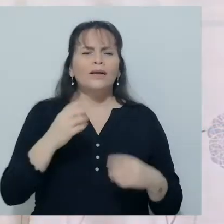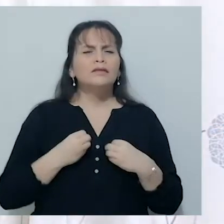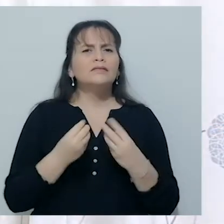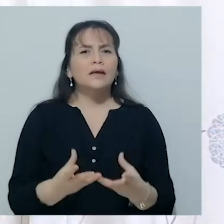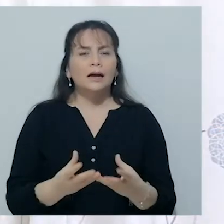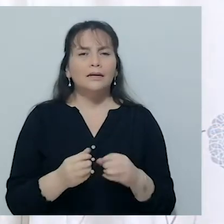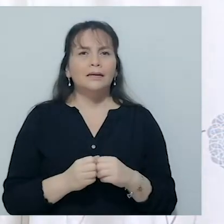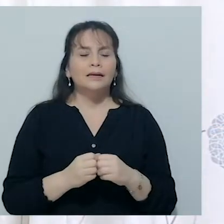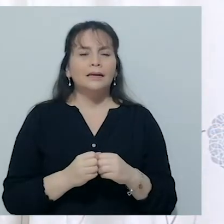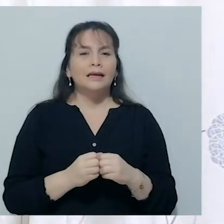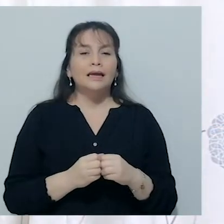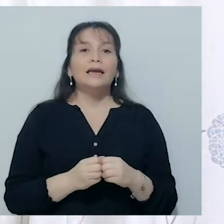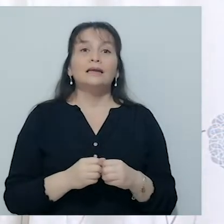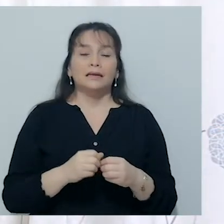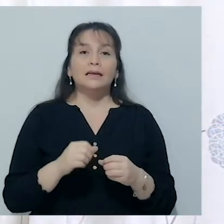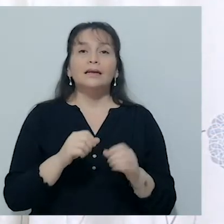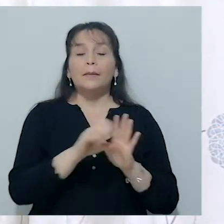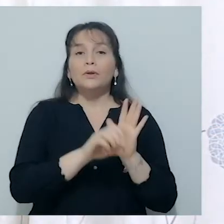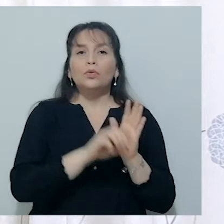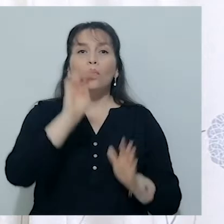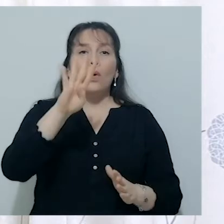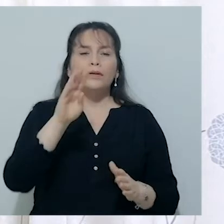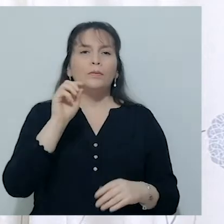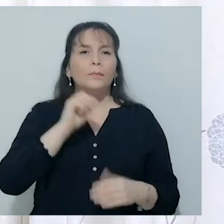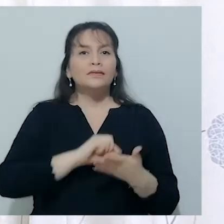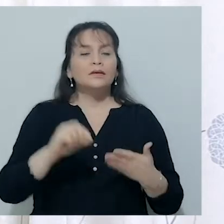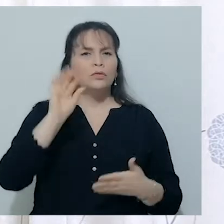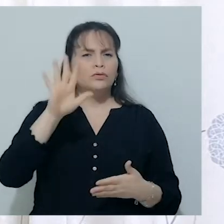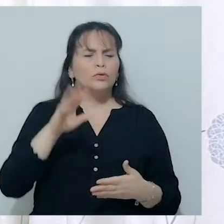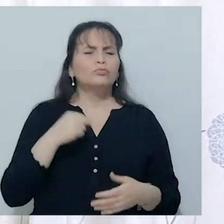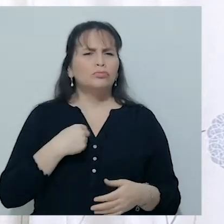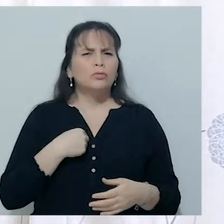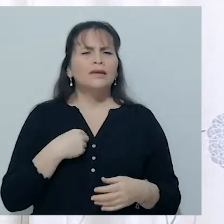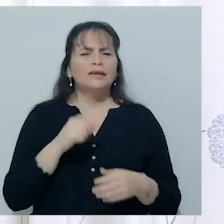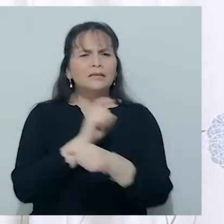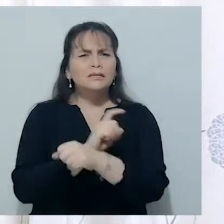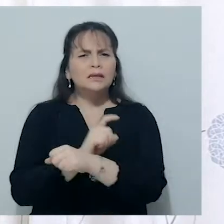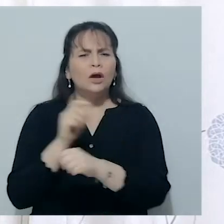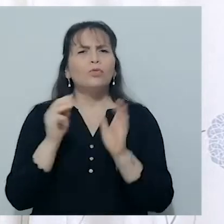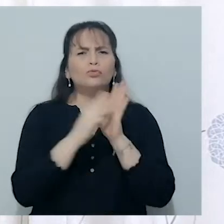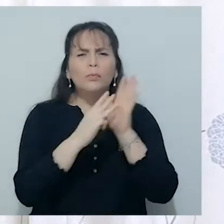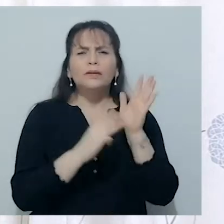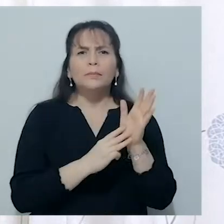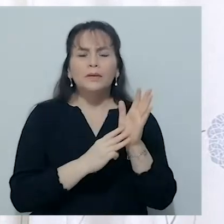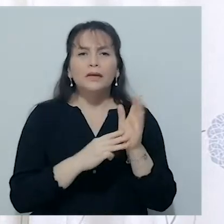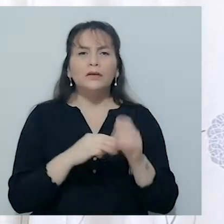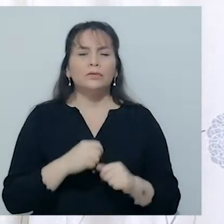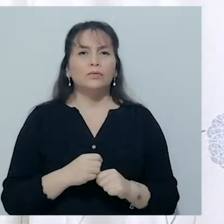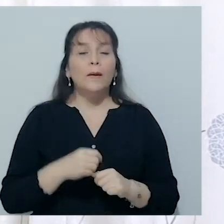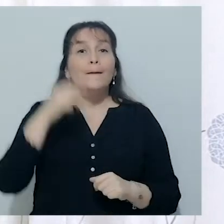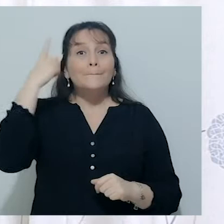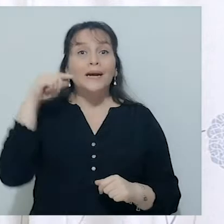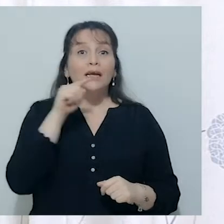da. Deuteronomio 4:5. Mirad, yo os he enseñado estatutos y decretos como Jehová mi Dios me